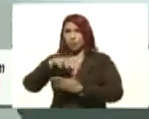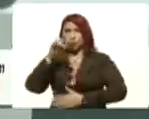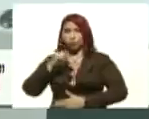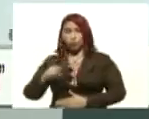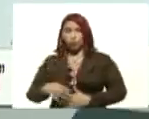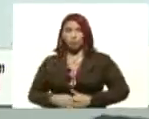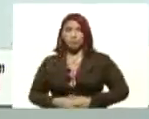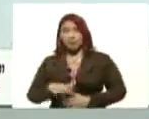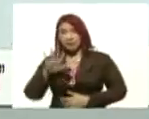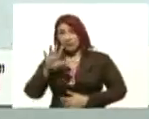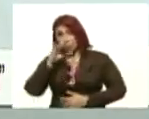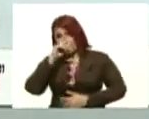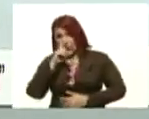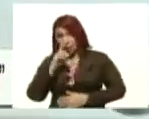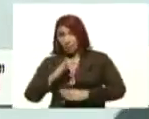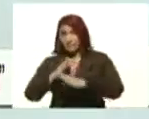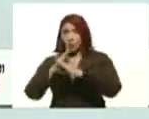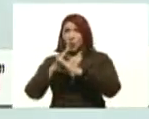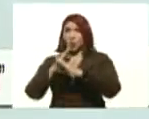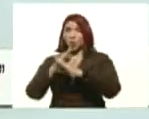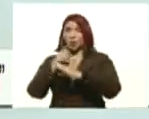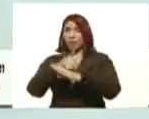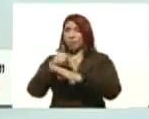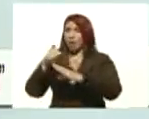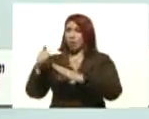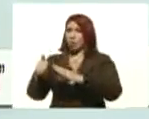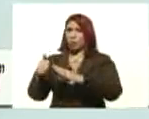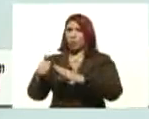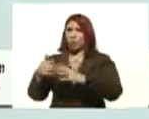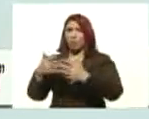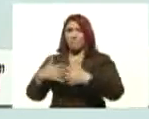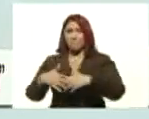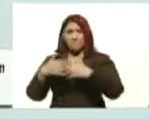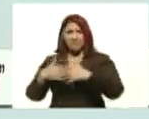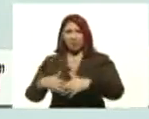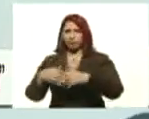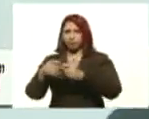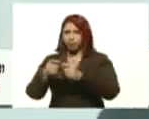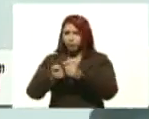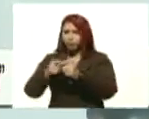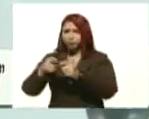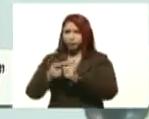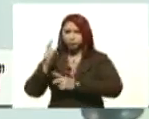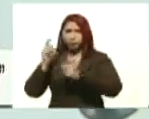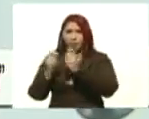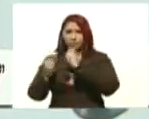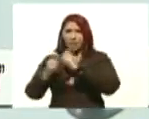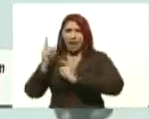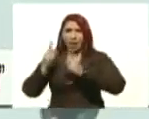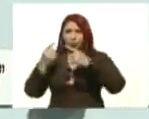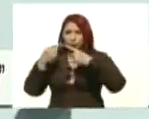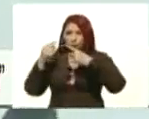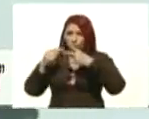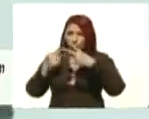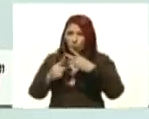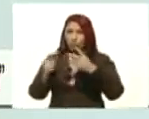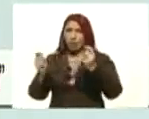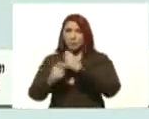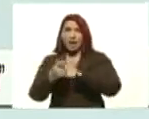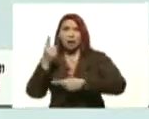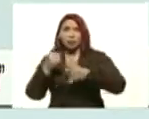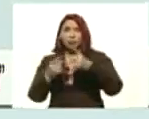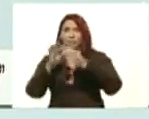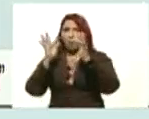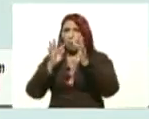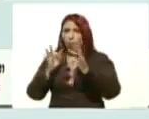bueno, 5 años paradas, cada una de las máquinas tuvo que ser calibrada, cambiarle algunas piezas, incluso modificar algunos